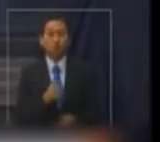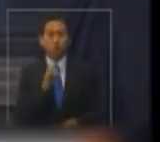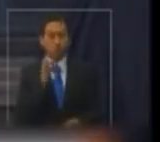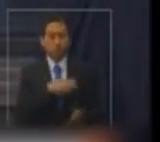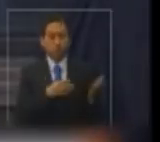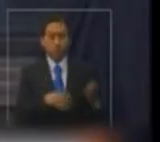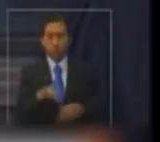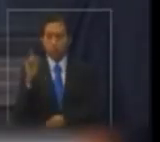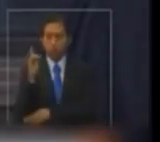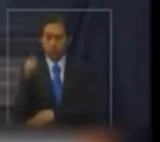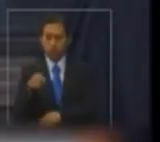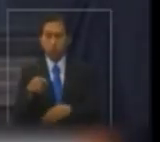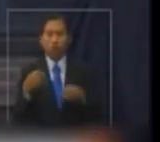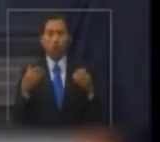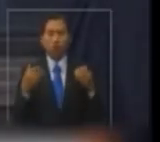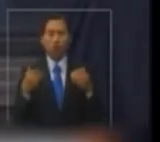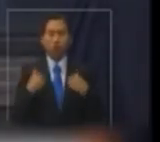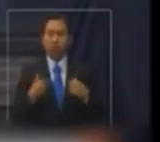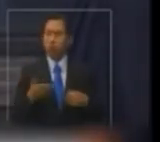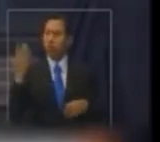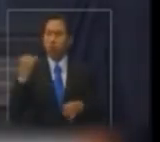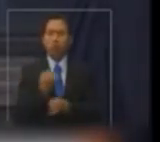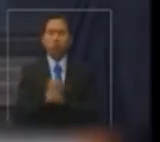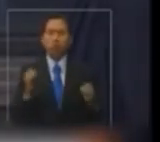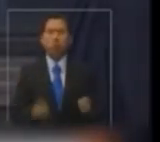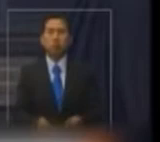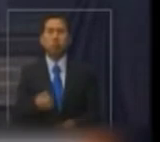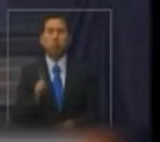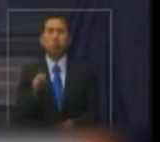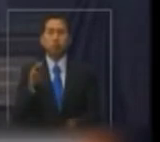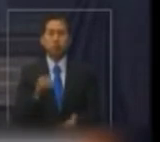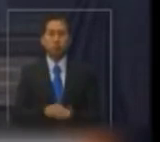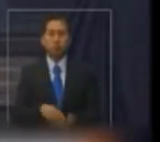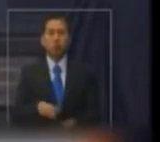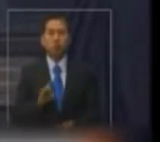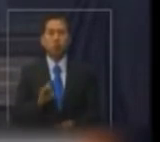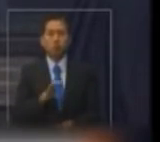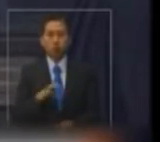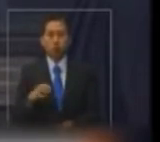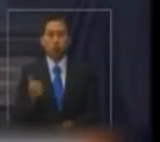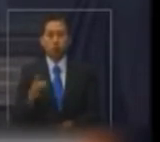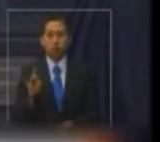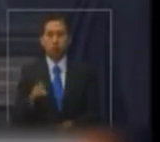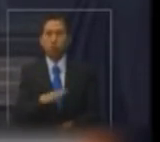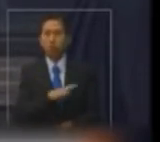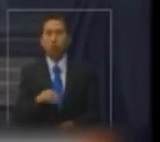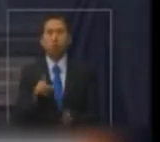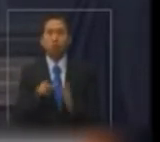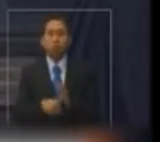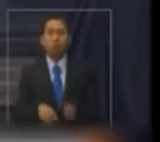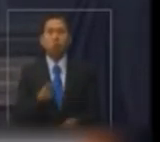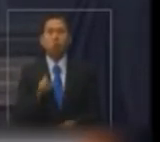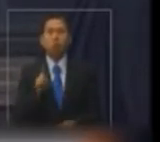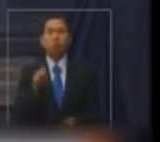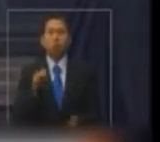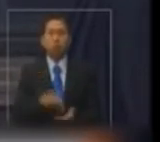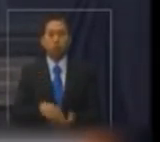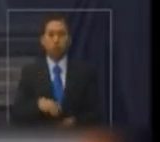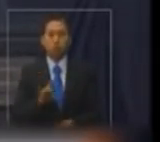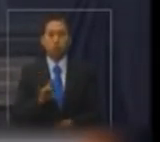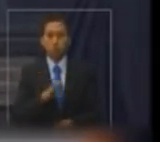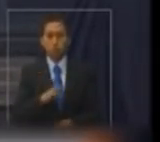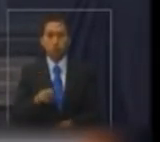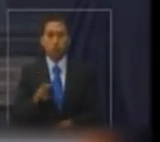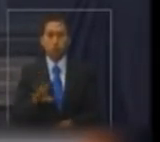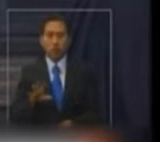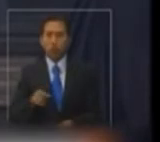obtuvieron su independencia de España en 1818 y 1825 respectivamente. En